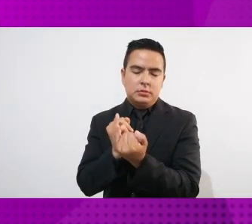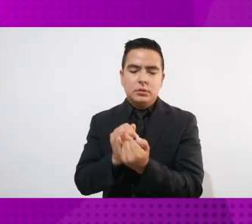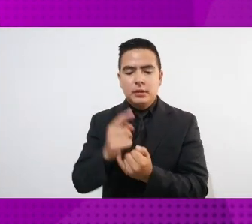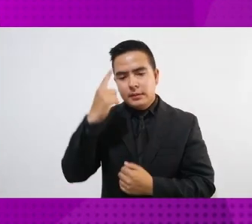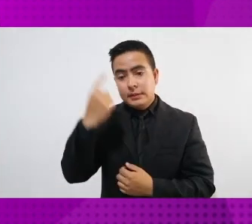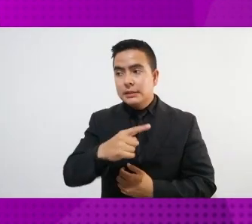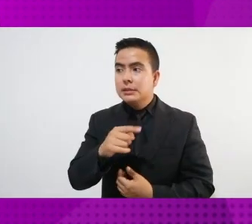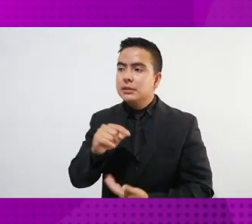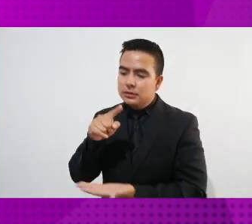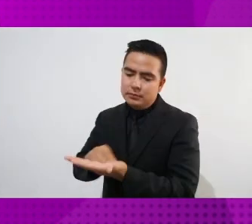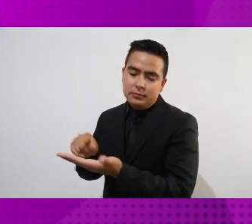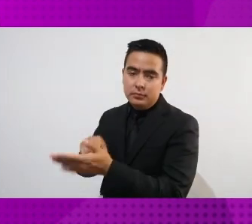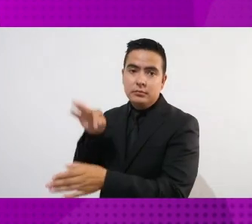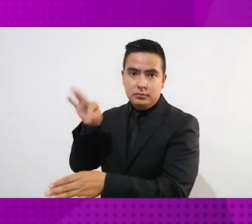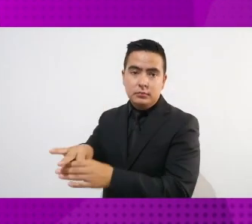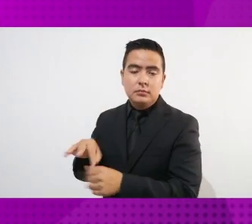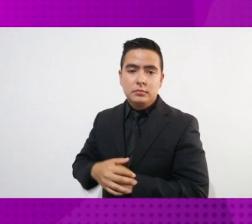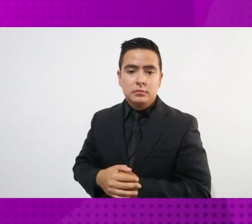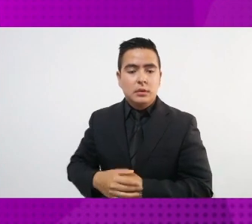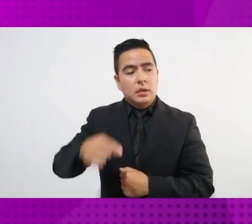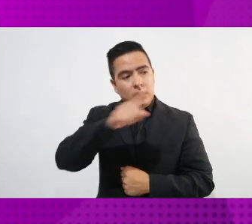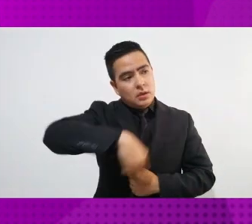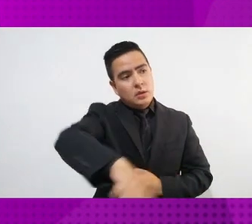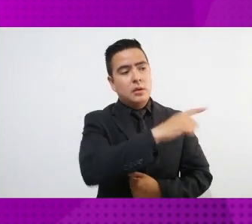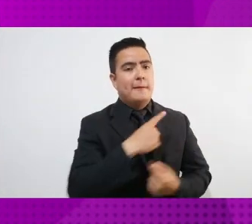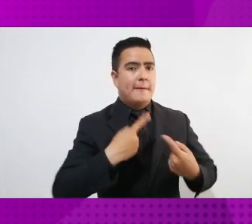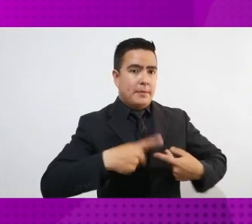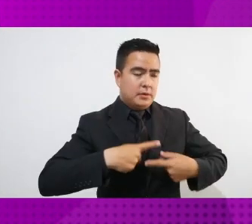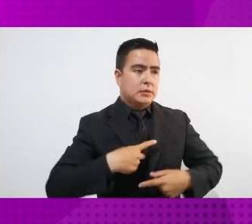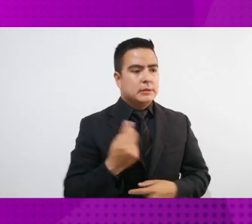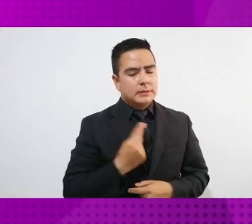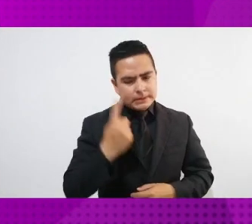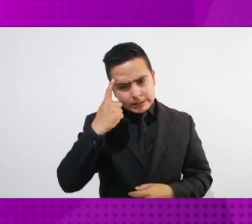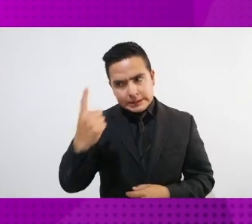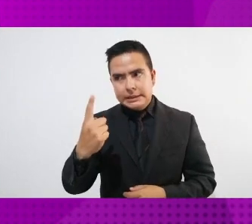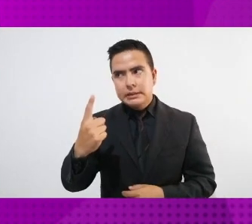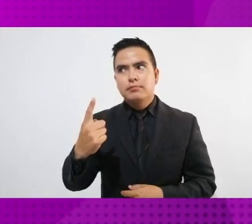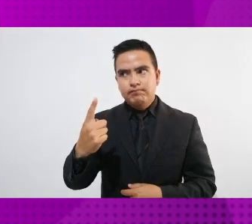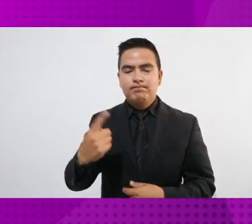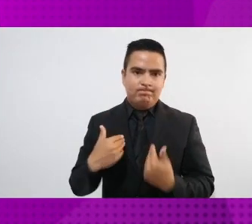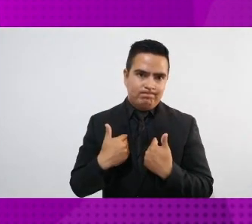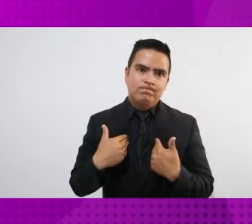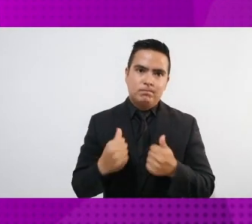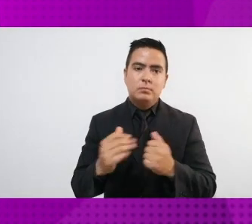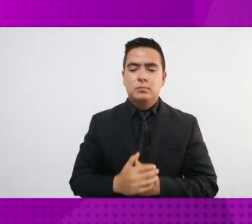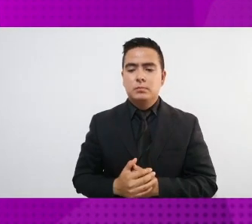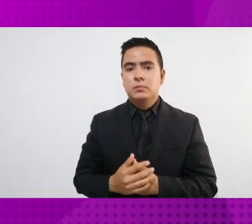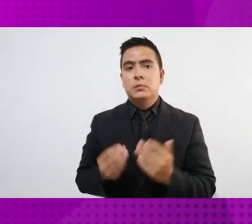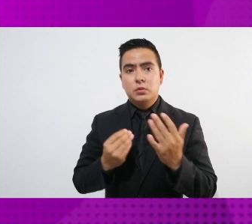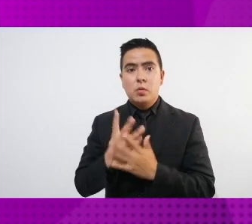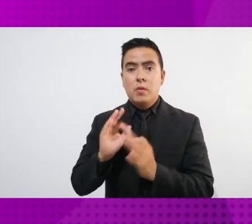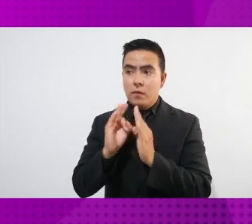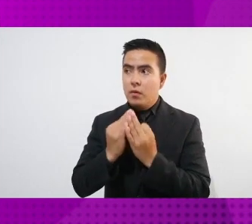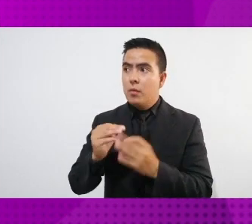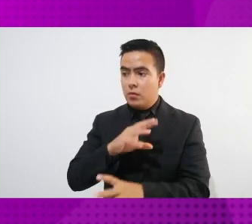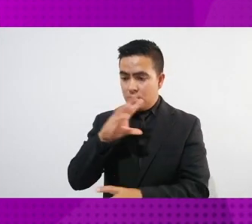también los ciudadanos tendremos que obedecer y adaptarnos a estas nuevas